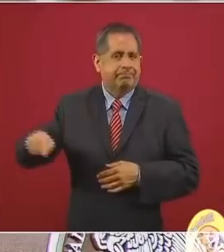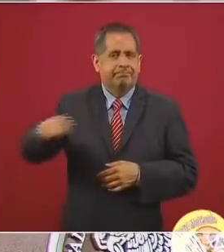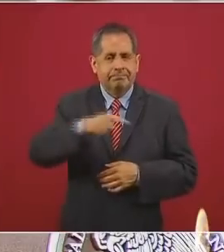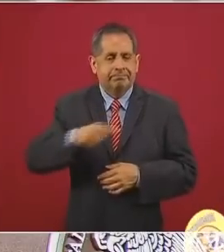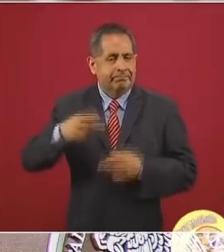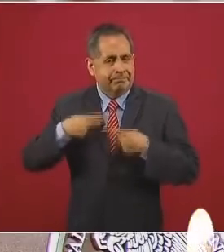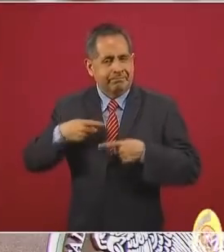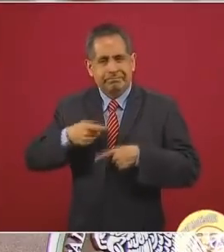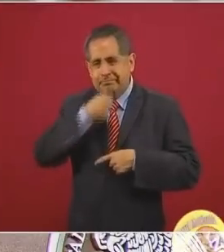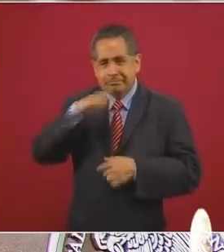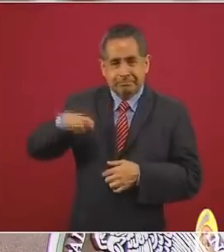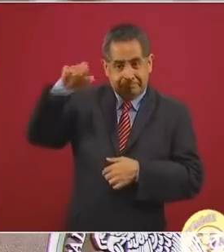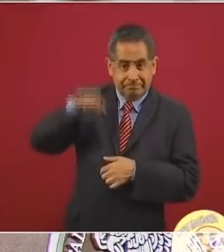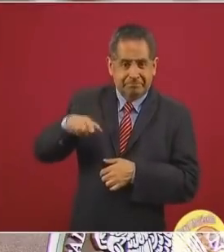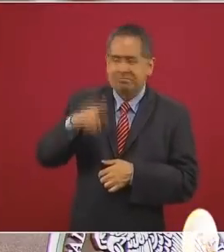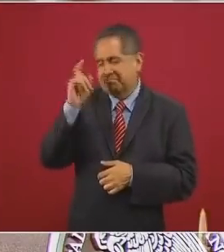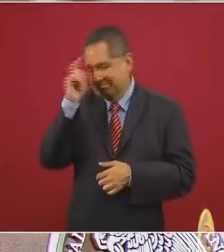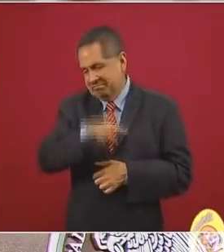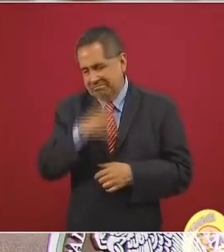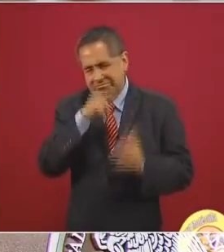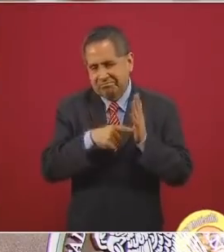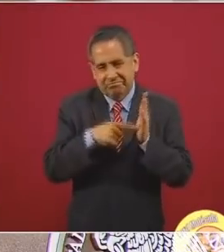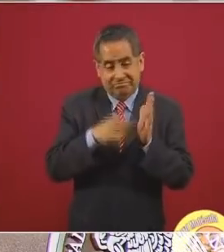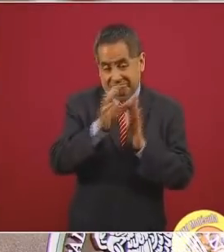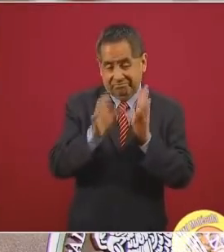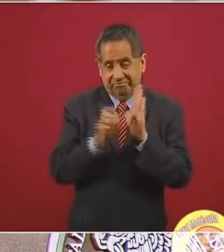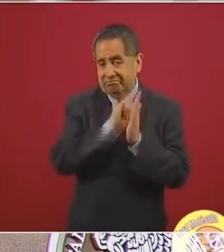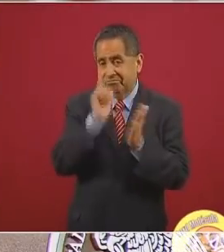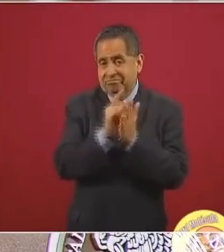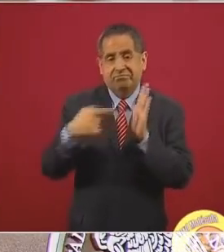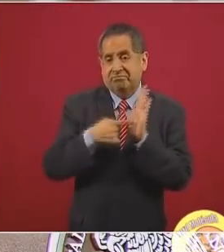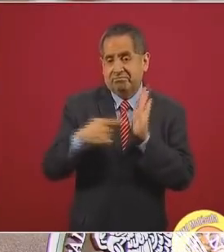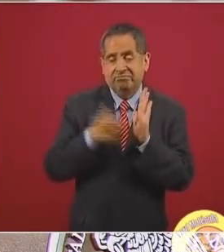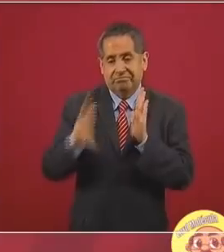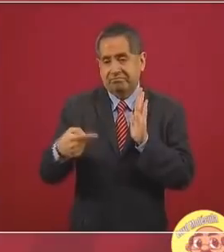las pensiones a los adultos mayores,